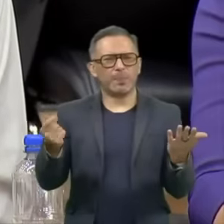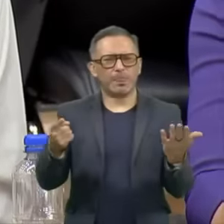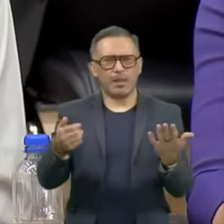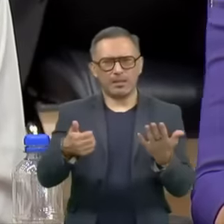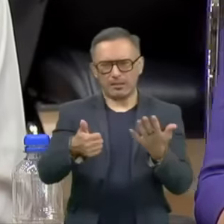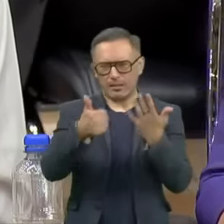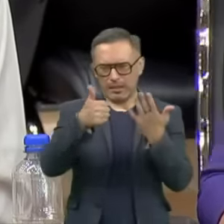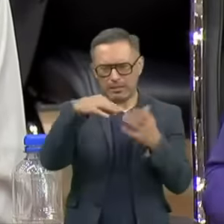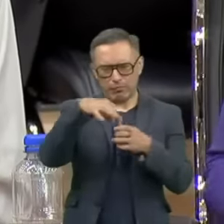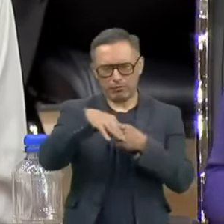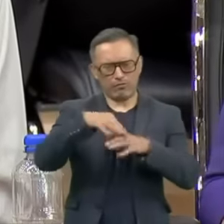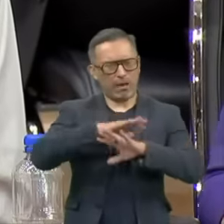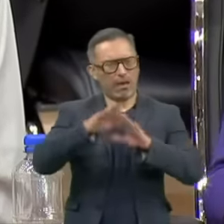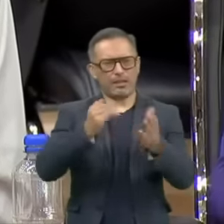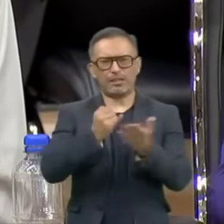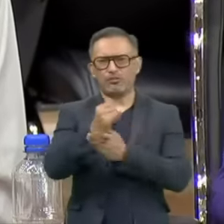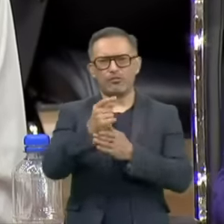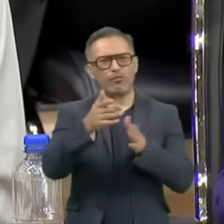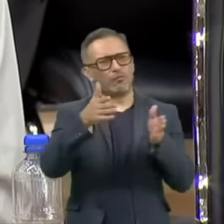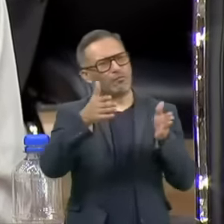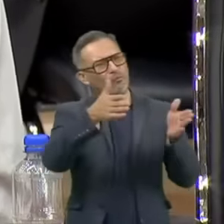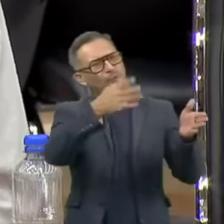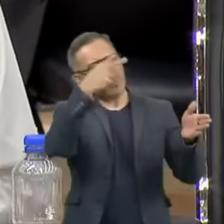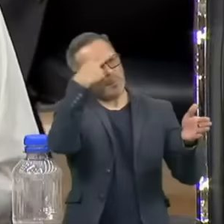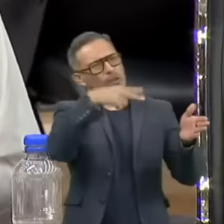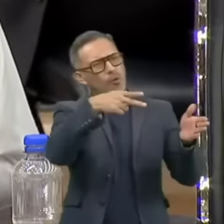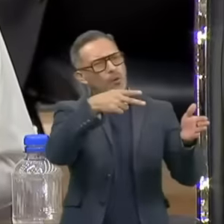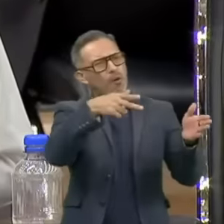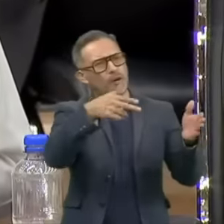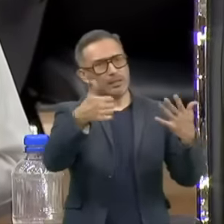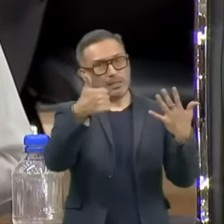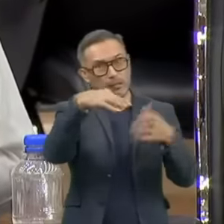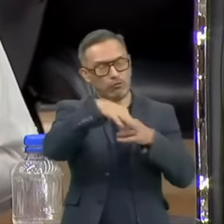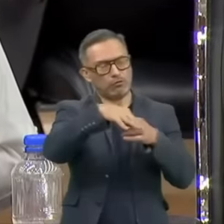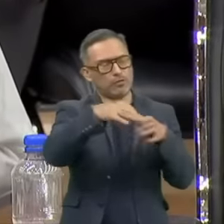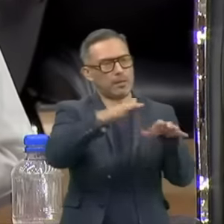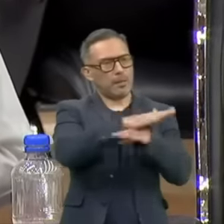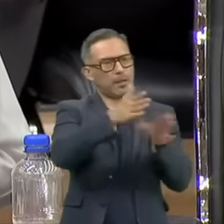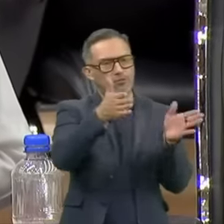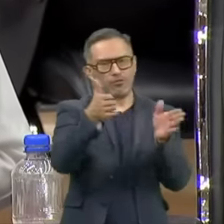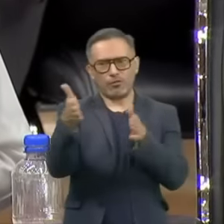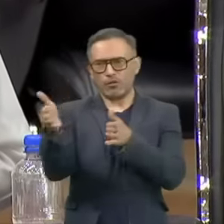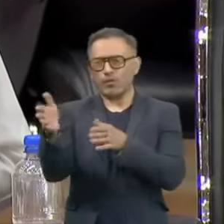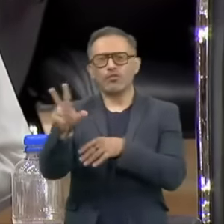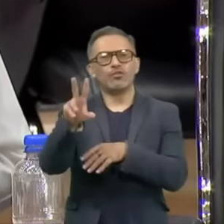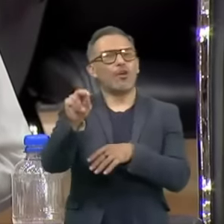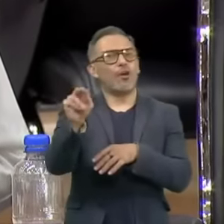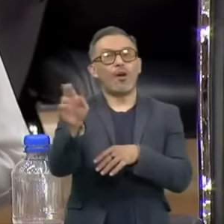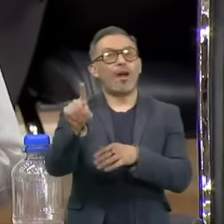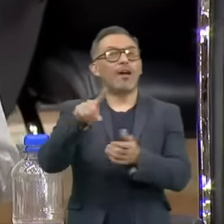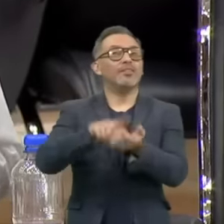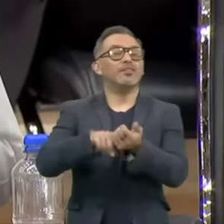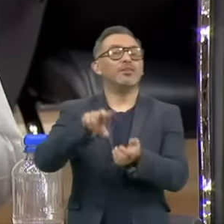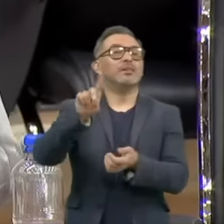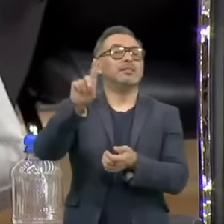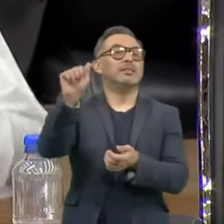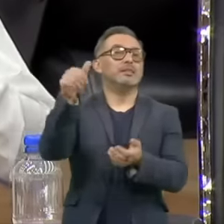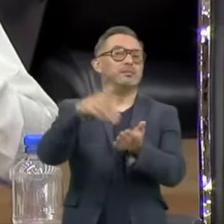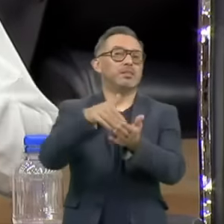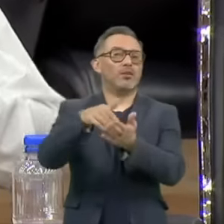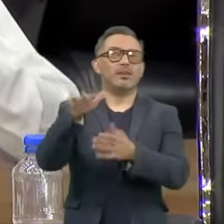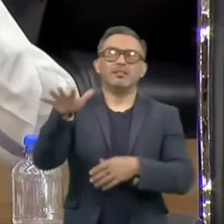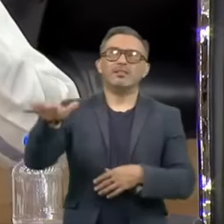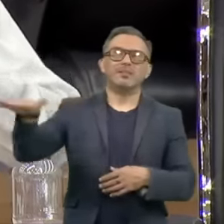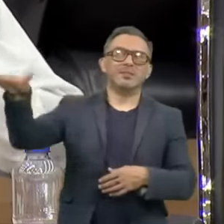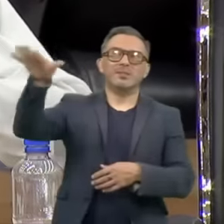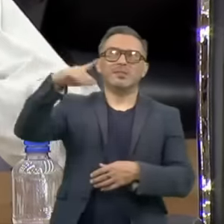decidir el destino de la nación. No, señores, se decidió con 36 millones. El pueblo de México